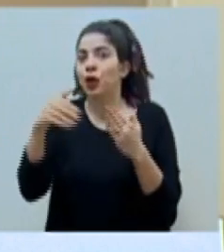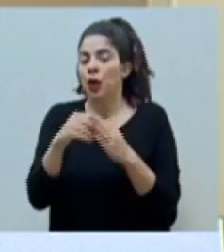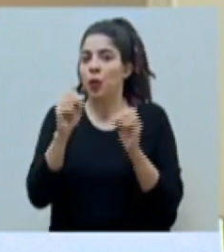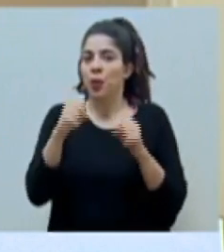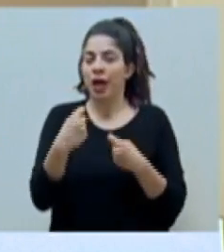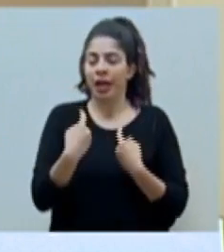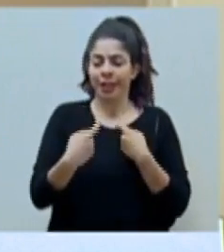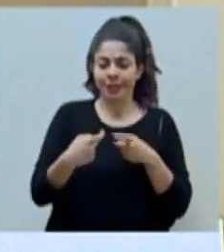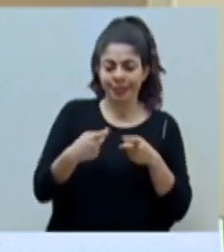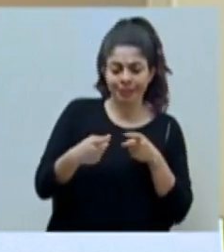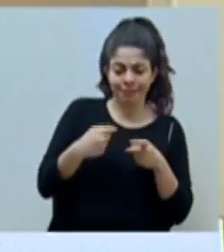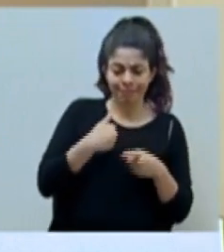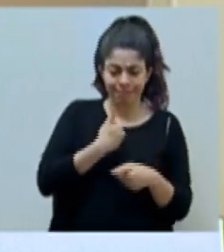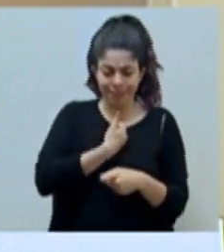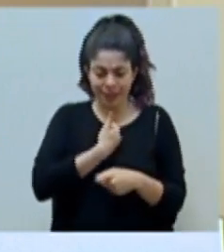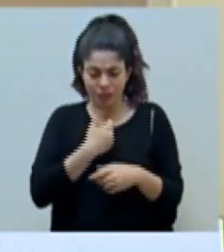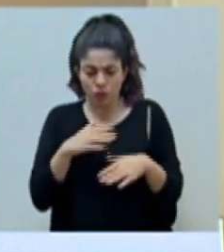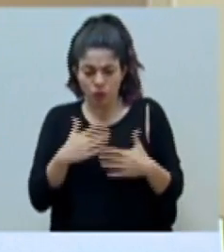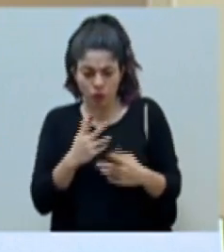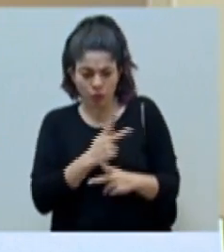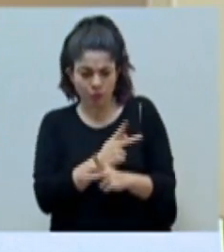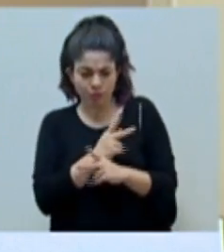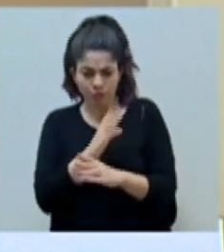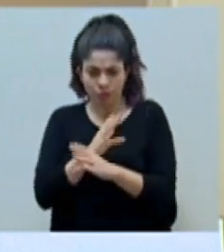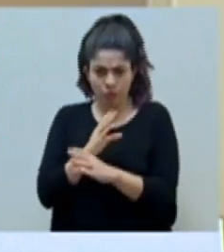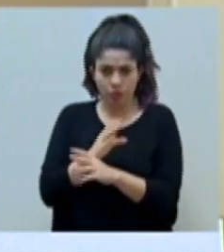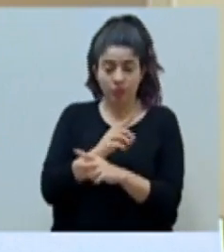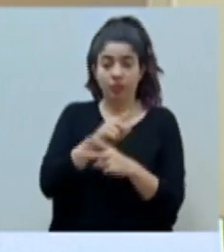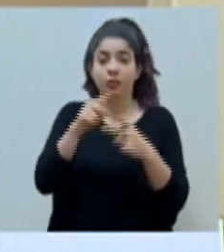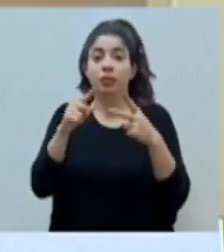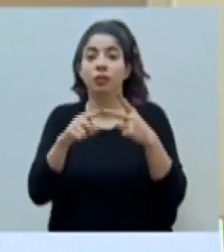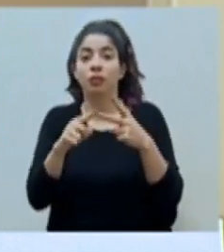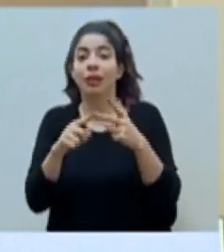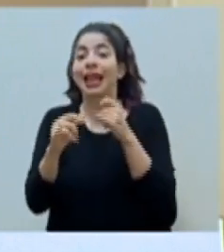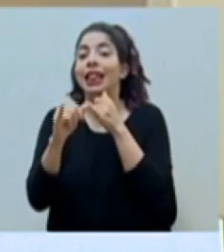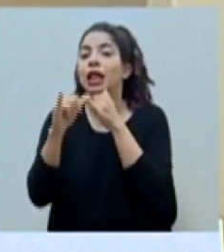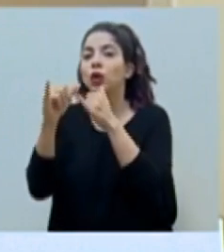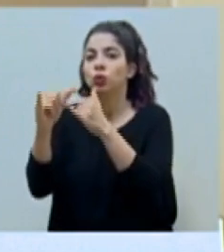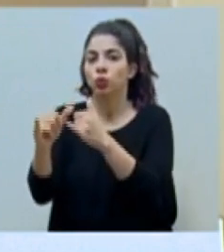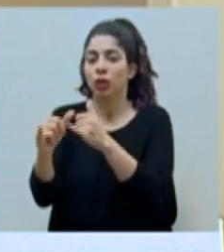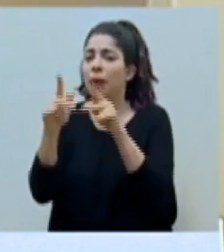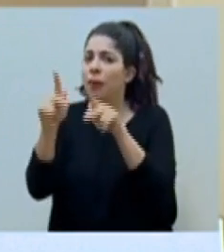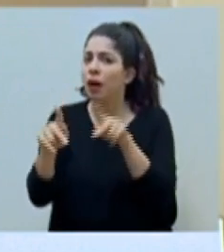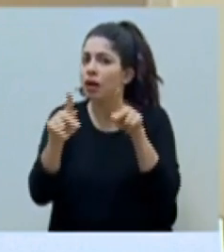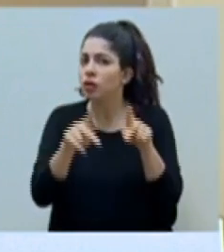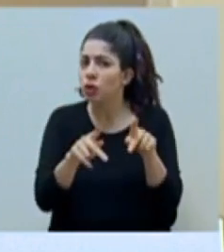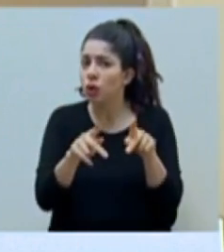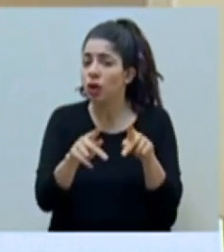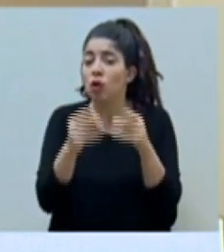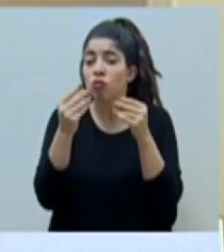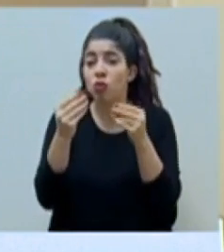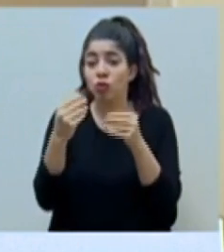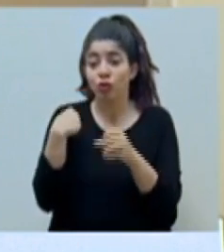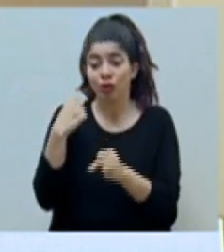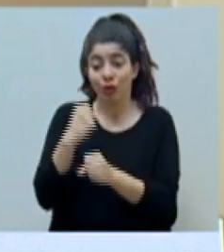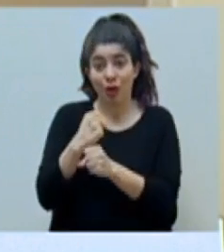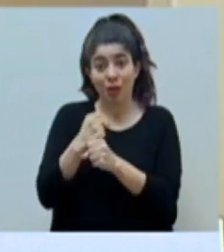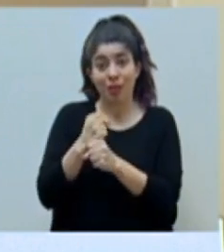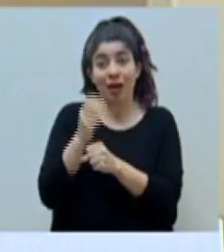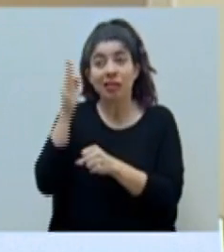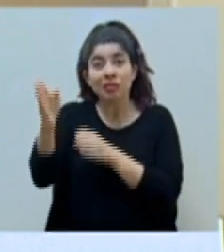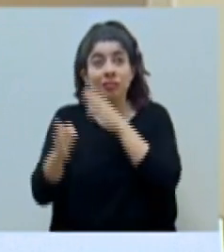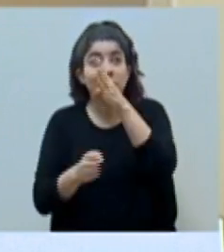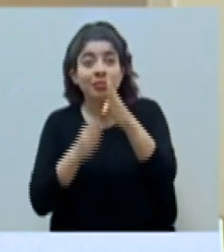ir regulando las medidas preventivas en ese sentido. El otro es la denuncia ciudadana. Muchos de los operativos de